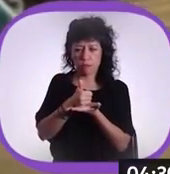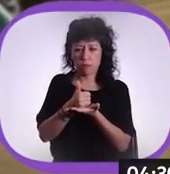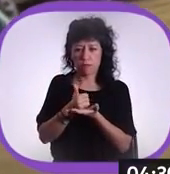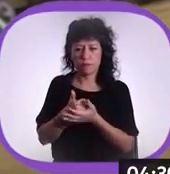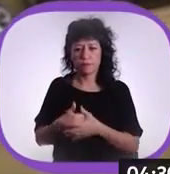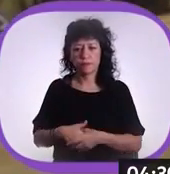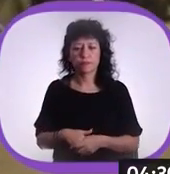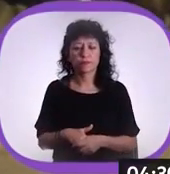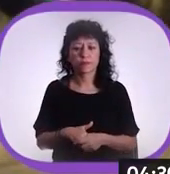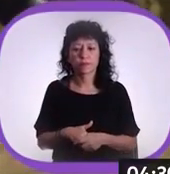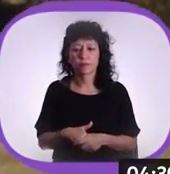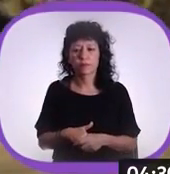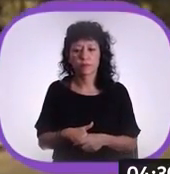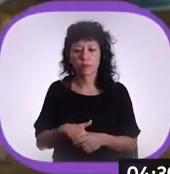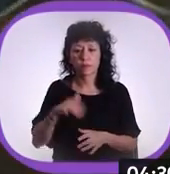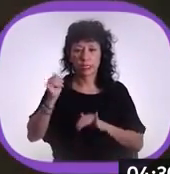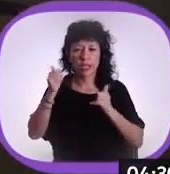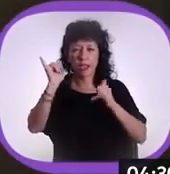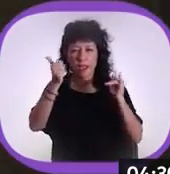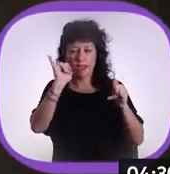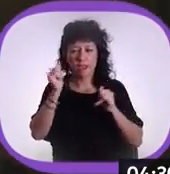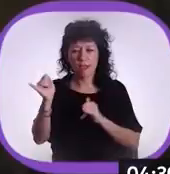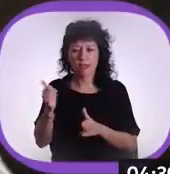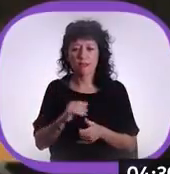¡Todos a salamina, Crocombo! ¡Sí!